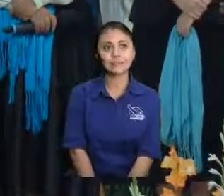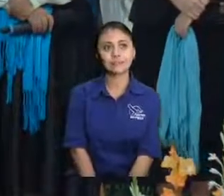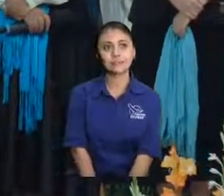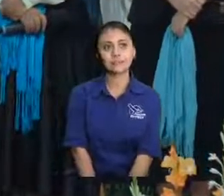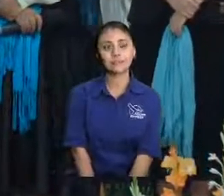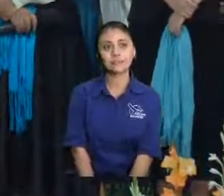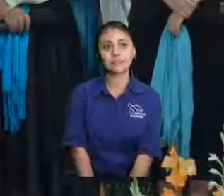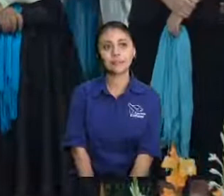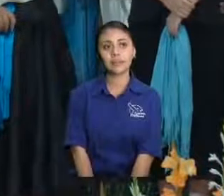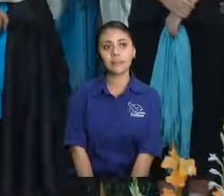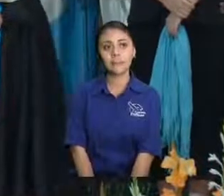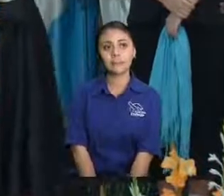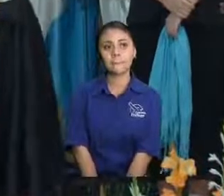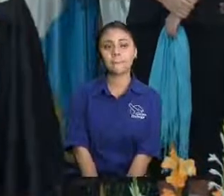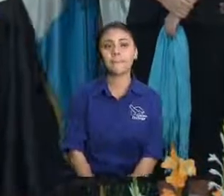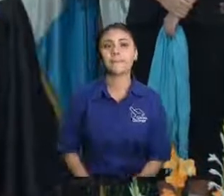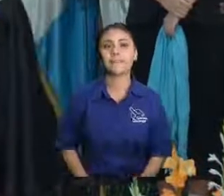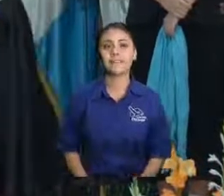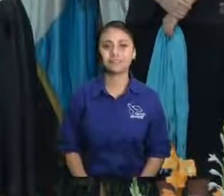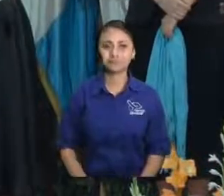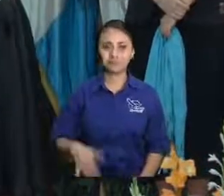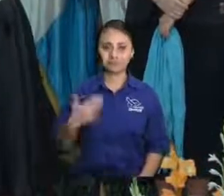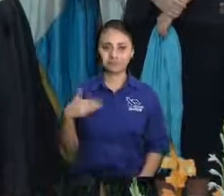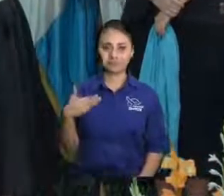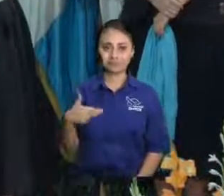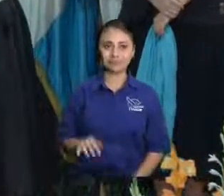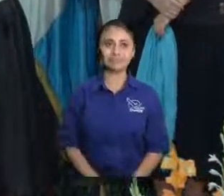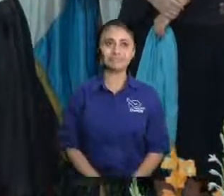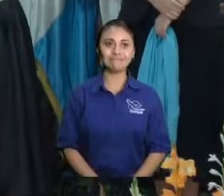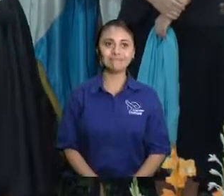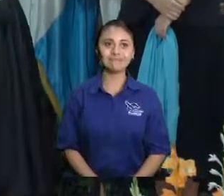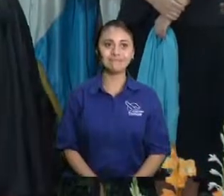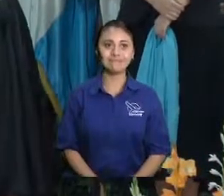Aquí enfrente tengo el departamento médico, allá el departamento legal.